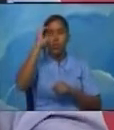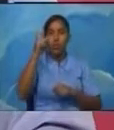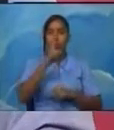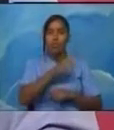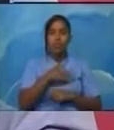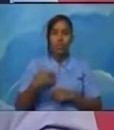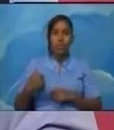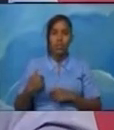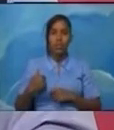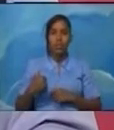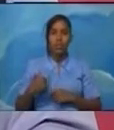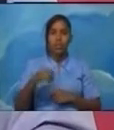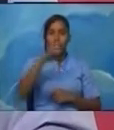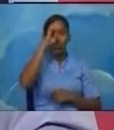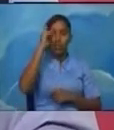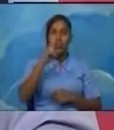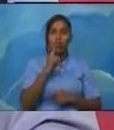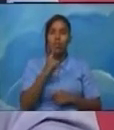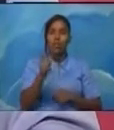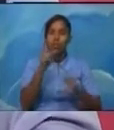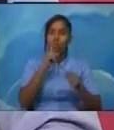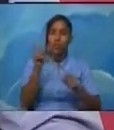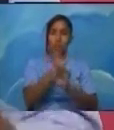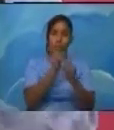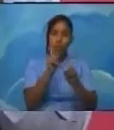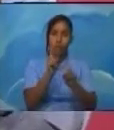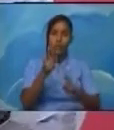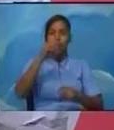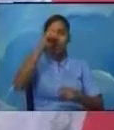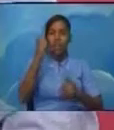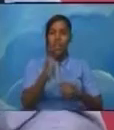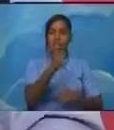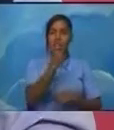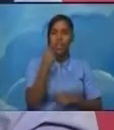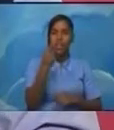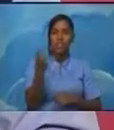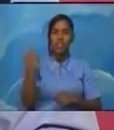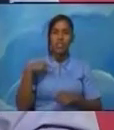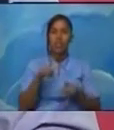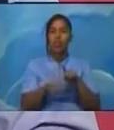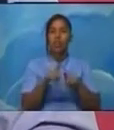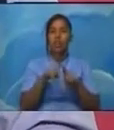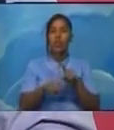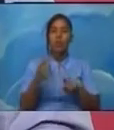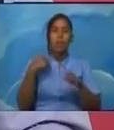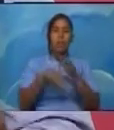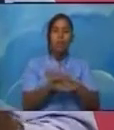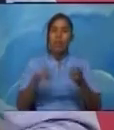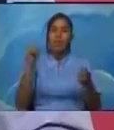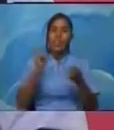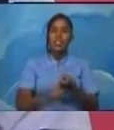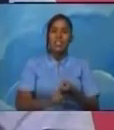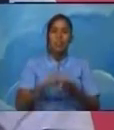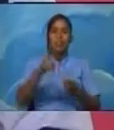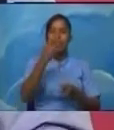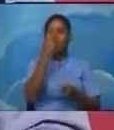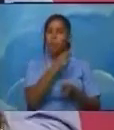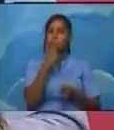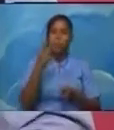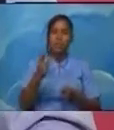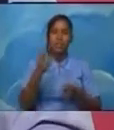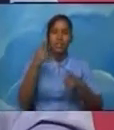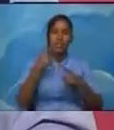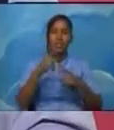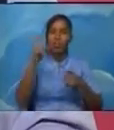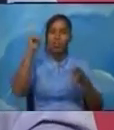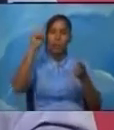no conviene, pues. Dios ha negado. Hay gente que dice: hermano, tengo una novia que es mundana, me voy a casar con ella porque ella me ha prometido que